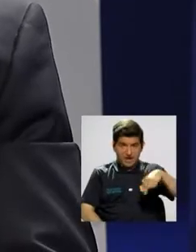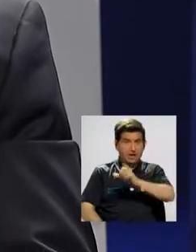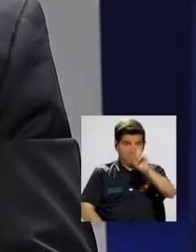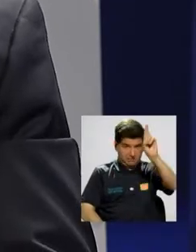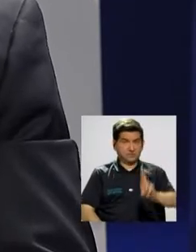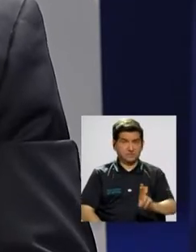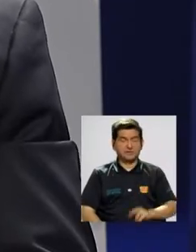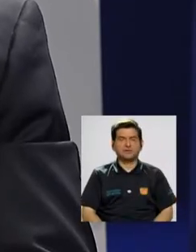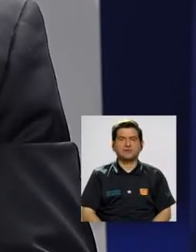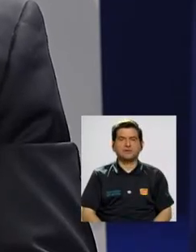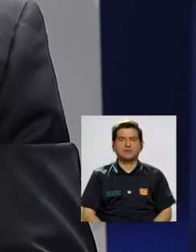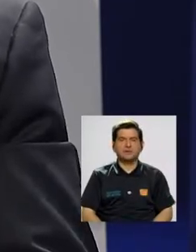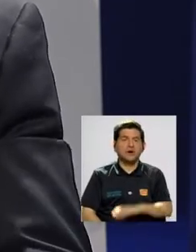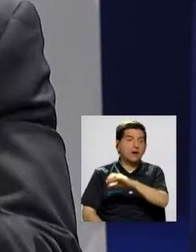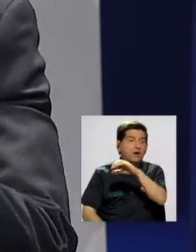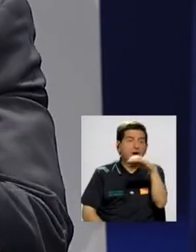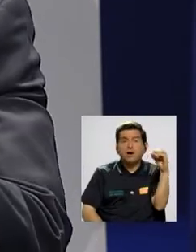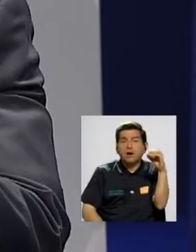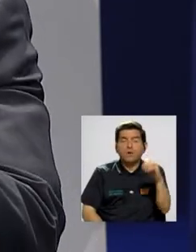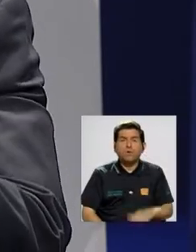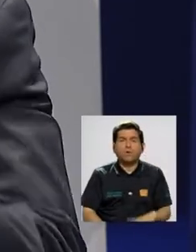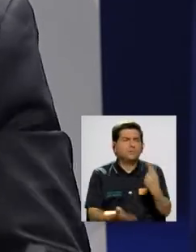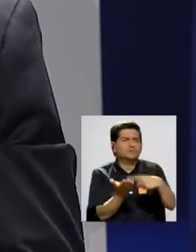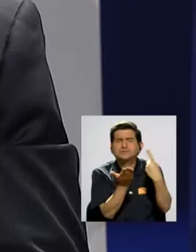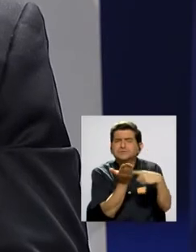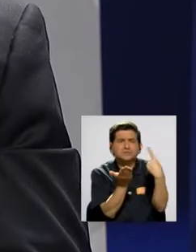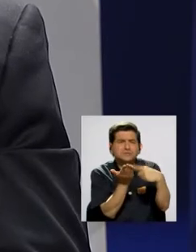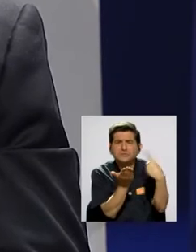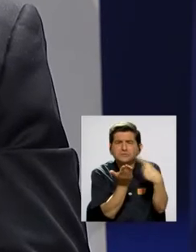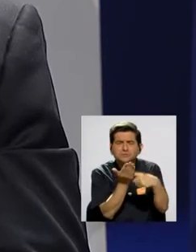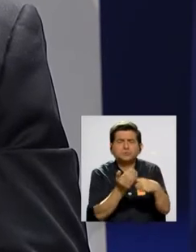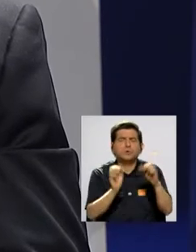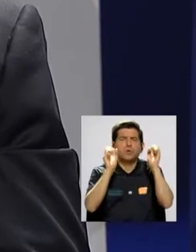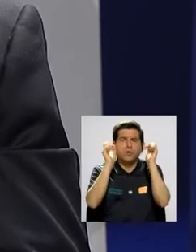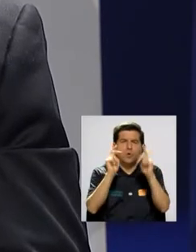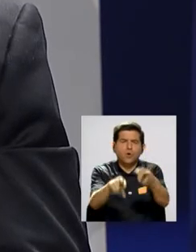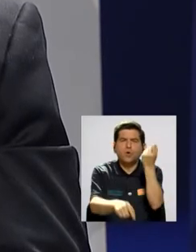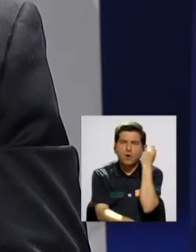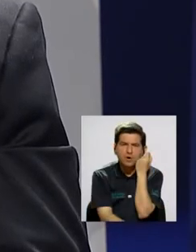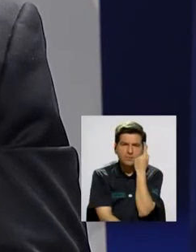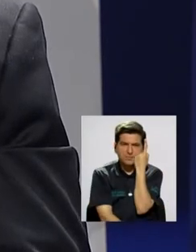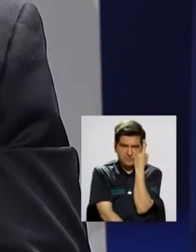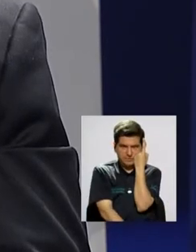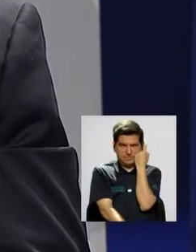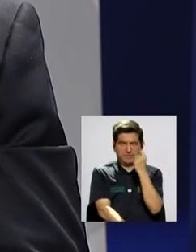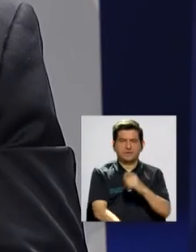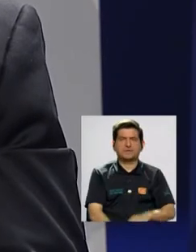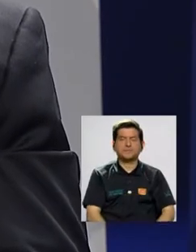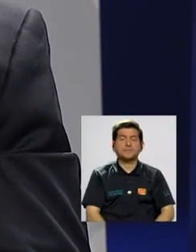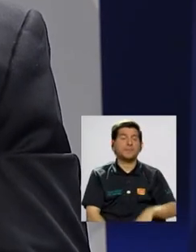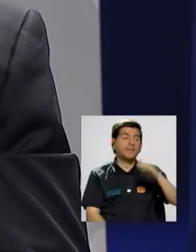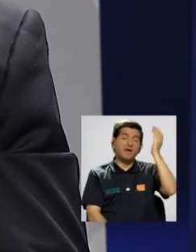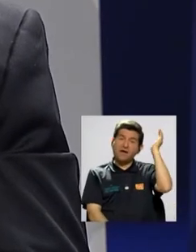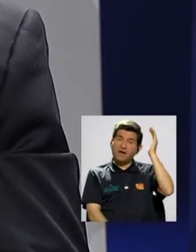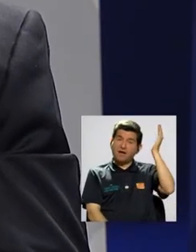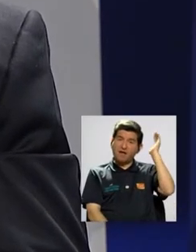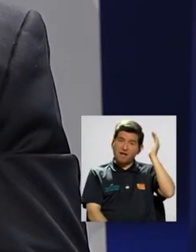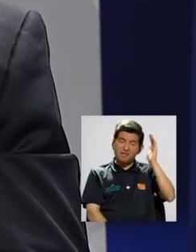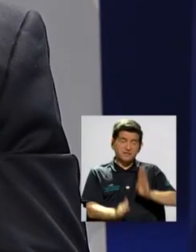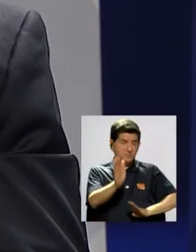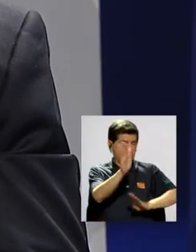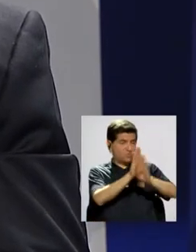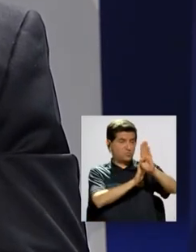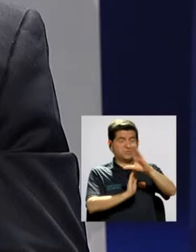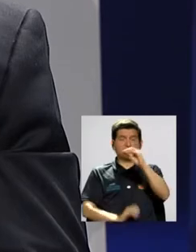costarricenses, los de la discusión que permite entender que los discursos sobre el desarrollo